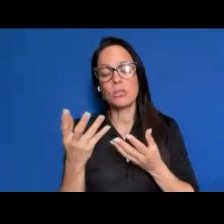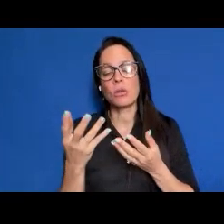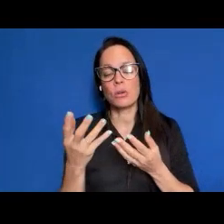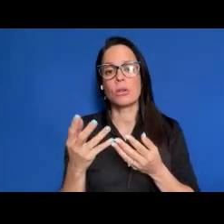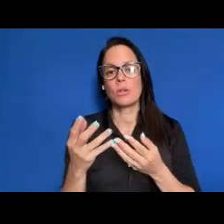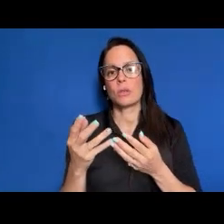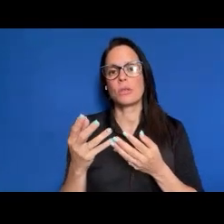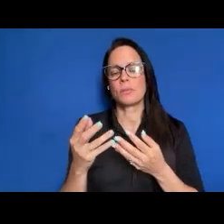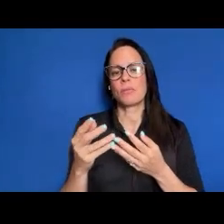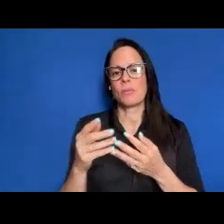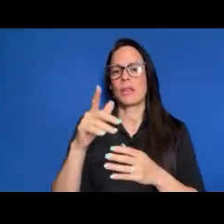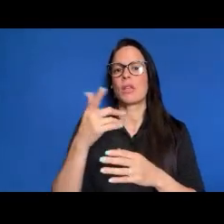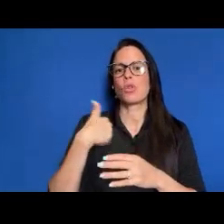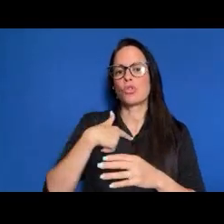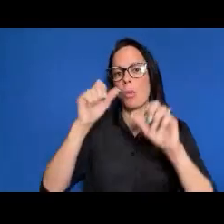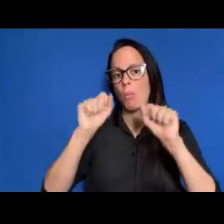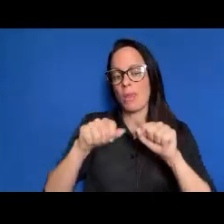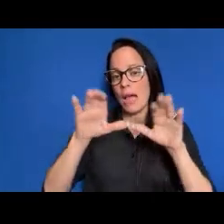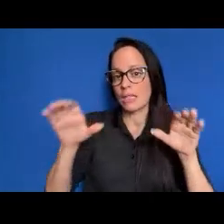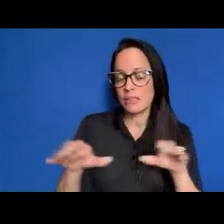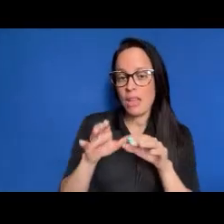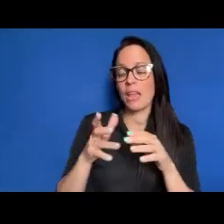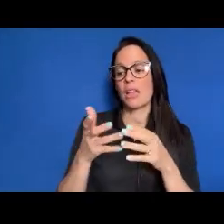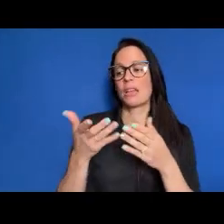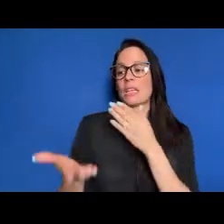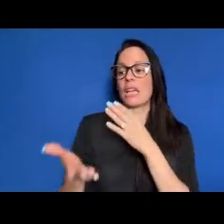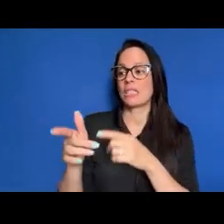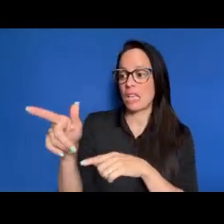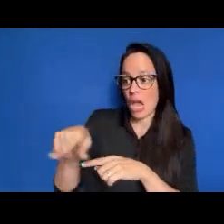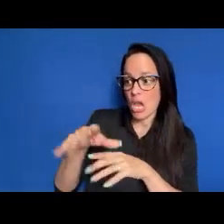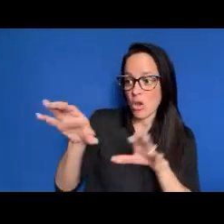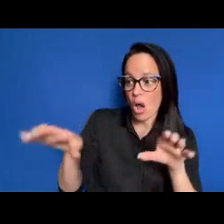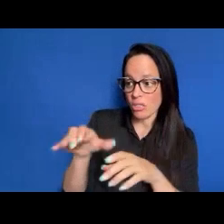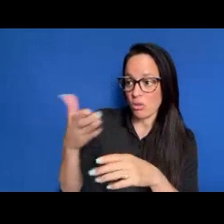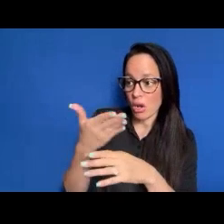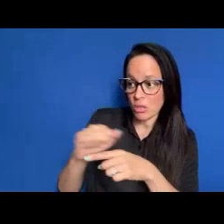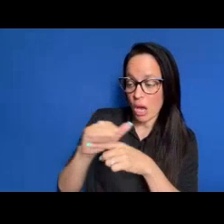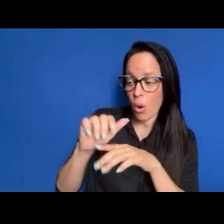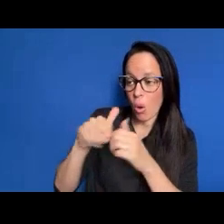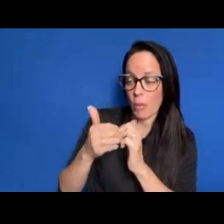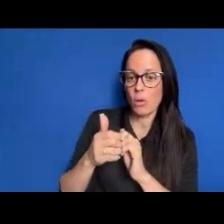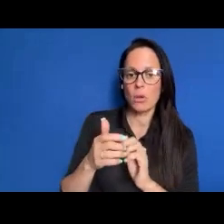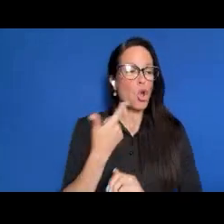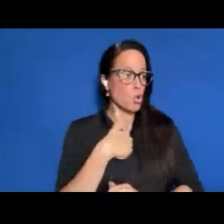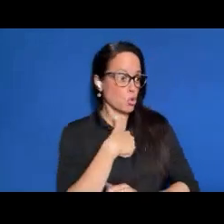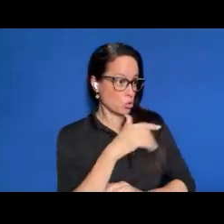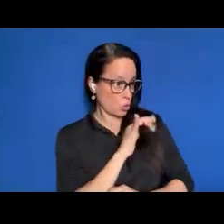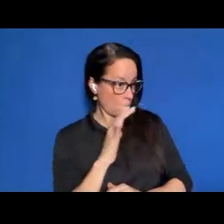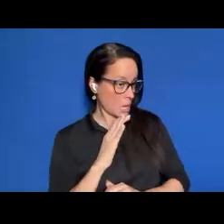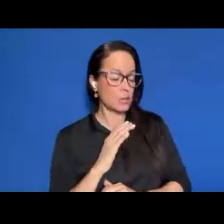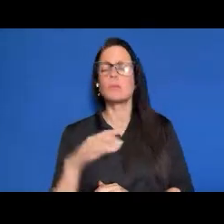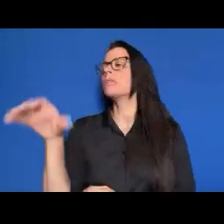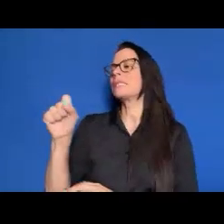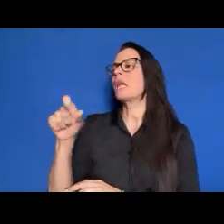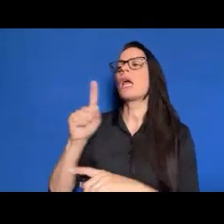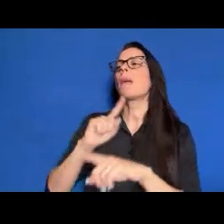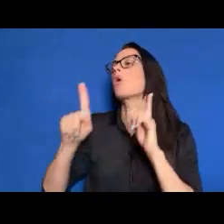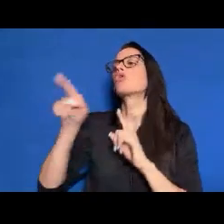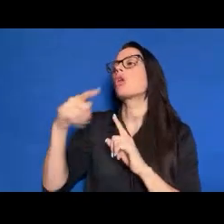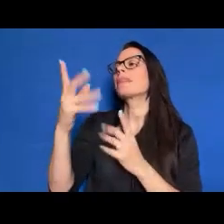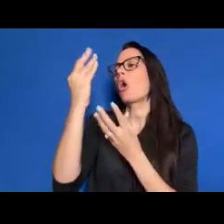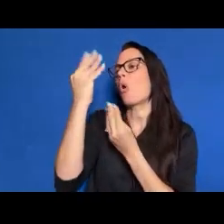podía hacer, sobre qué prácticas están haciendo en otros lugares, cómo organizar. Nosotros como comité. Como comité, pero es más de orientación. Exacto, que estamos abiertos